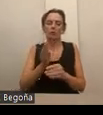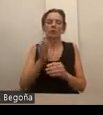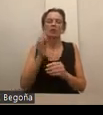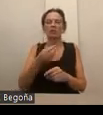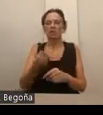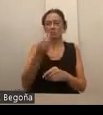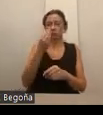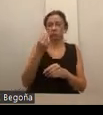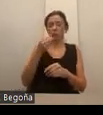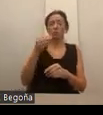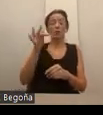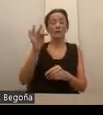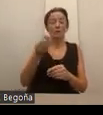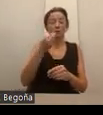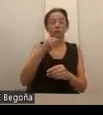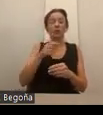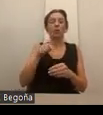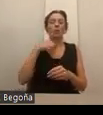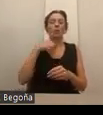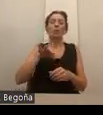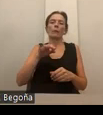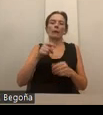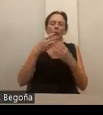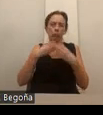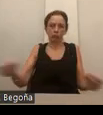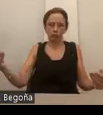golpe, podemos generar, incluso